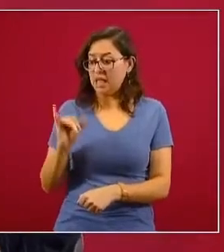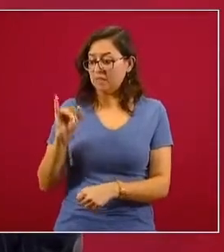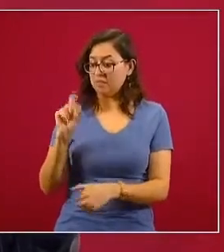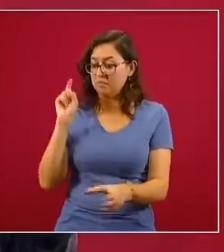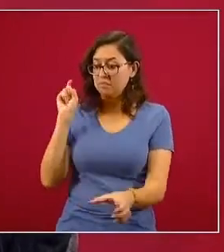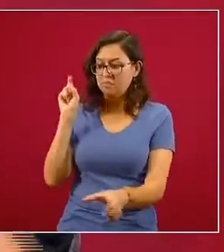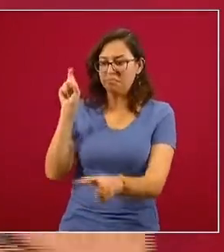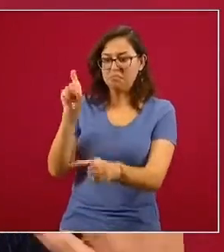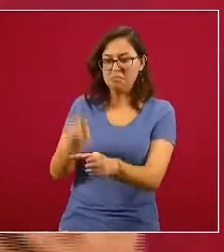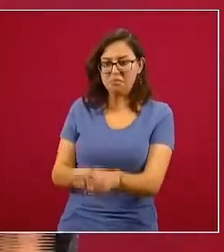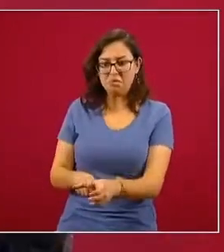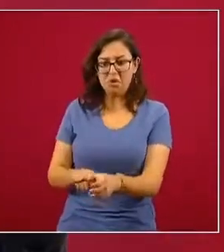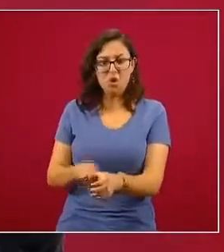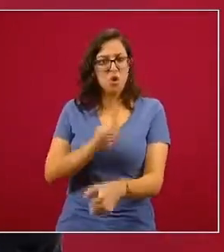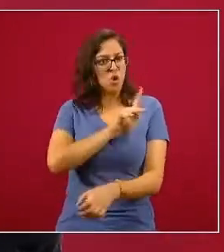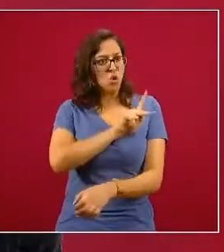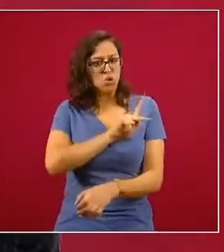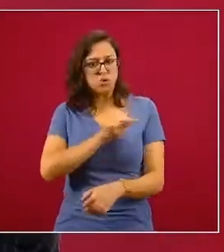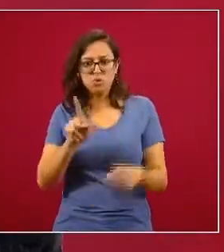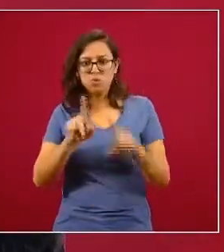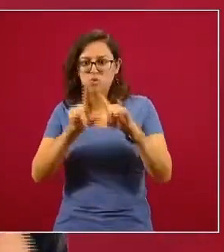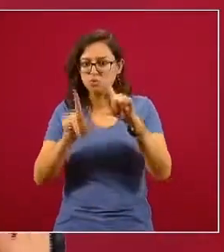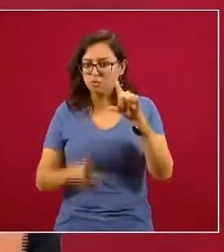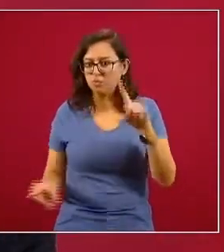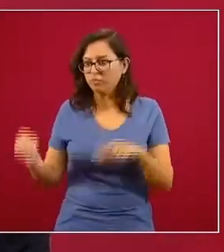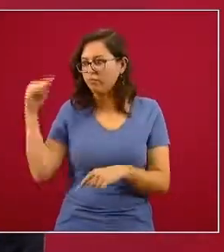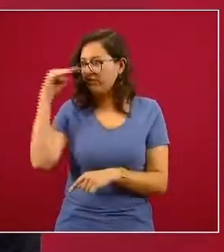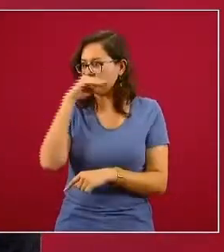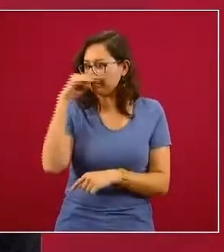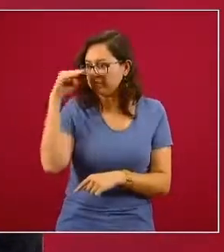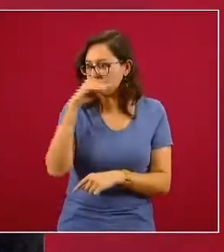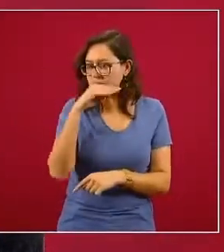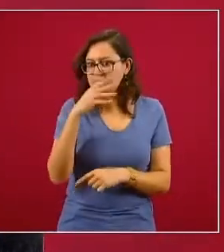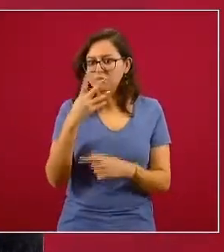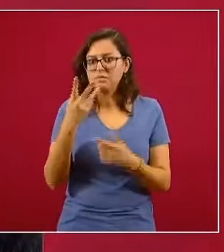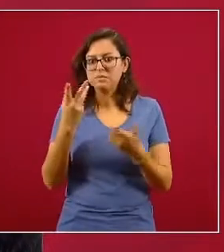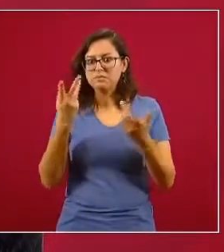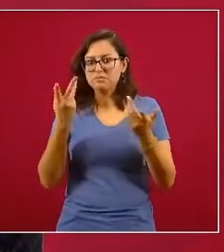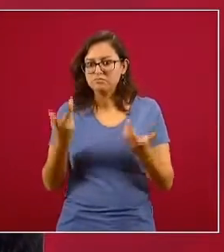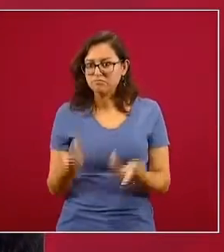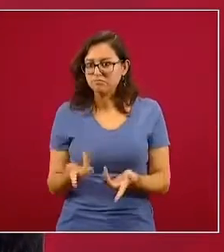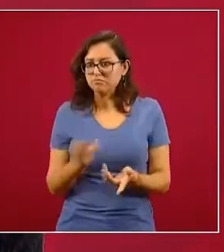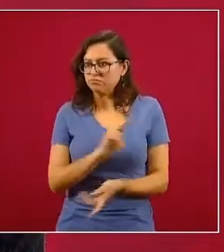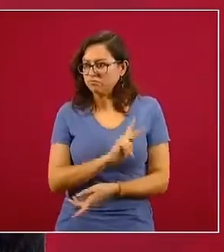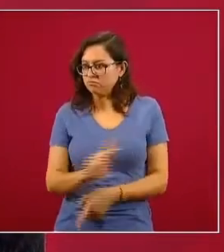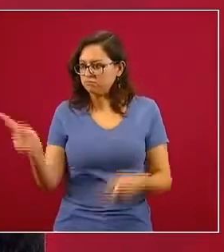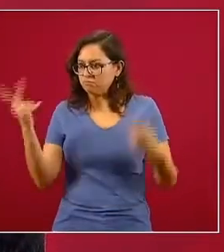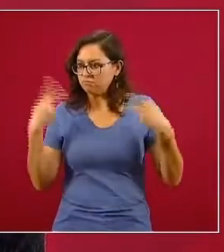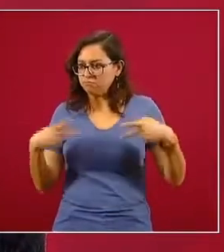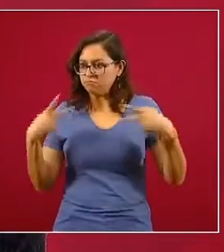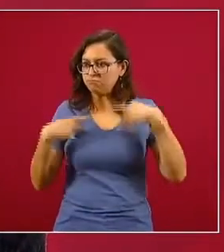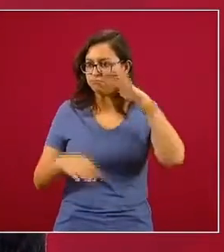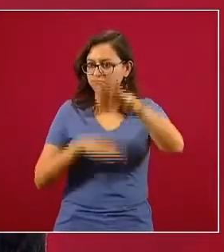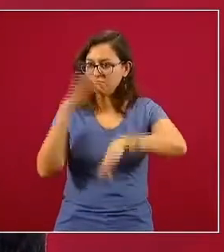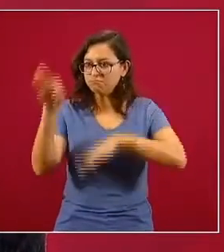nacional único, gratuito, de cobertura universal,